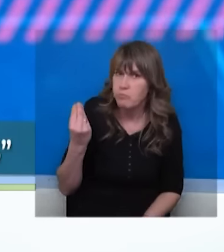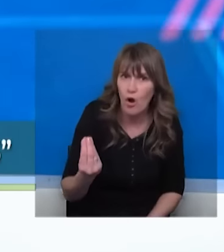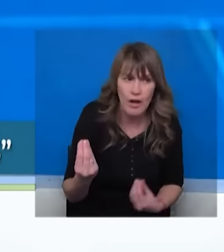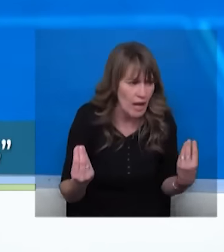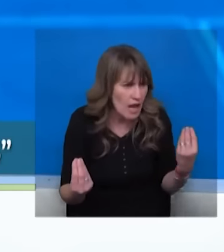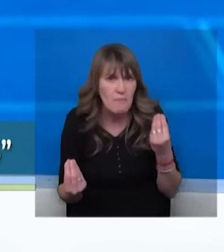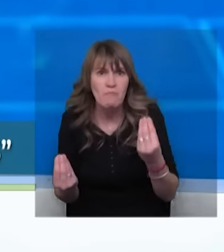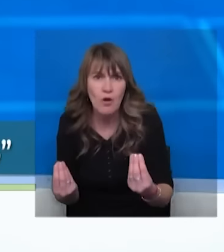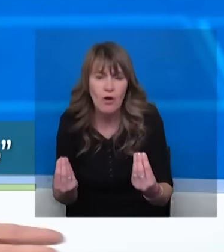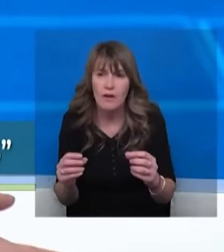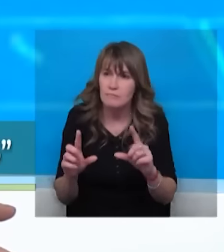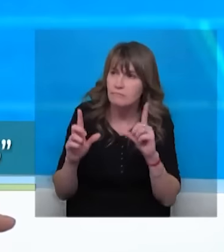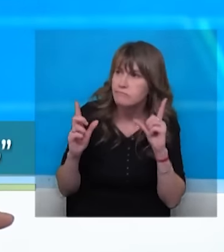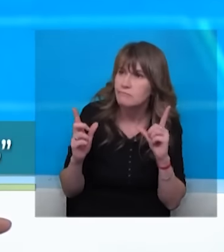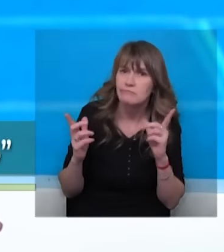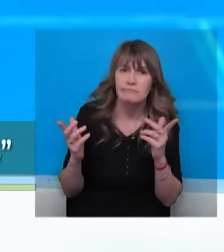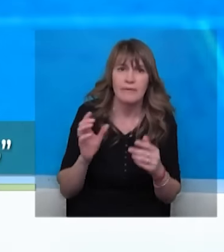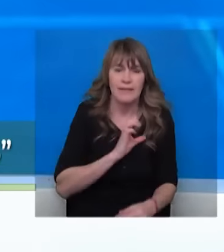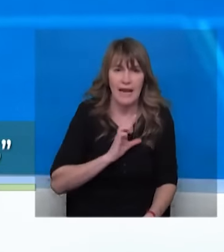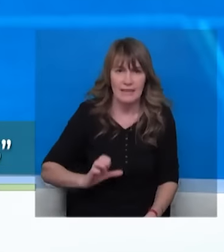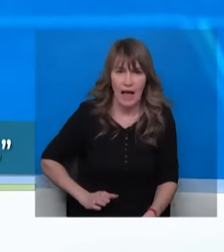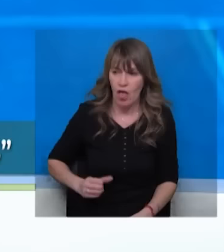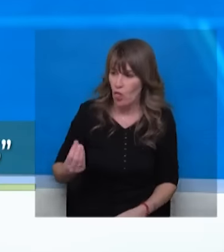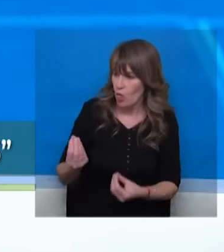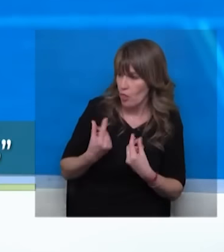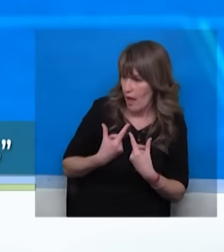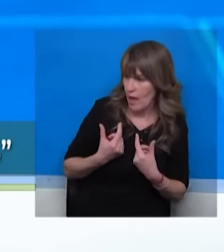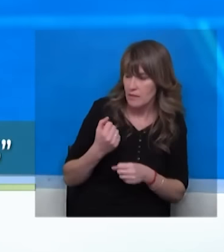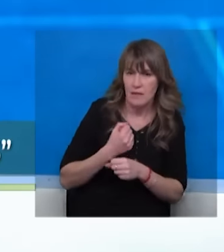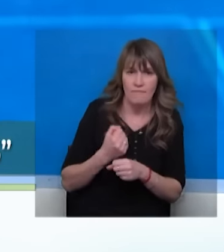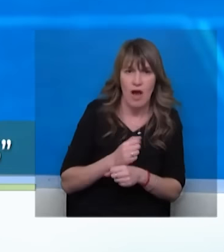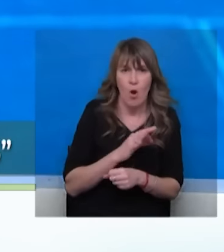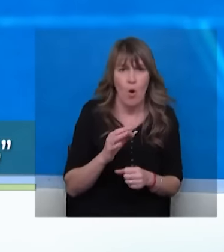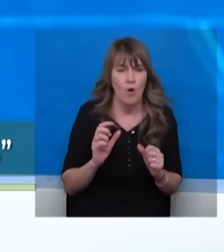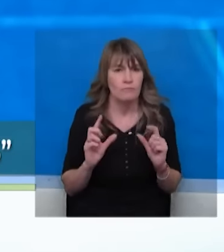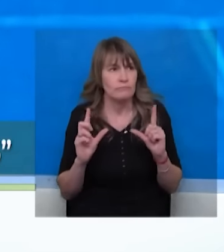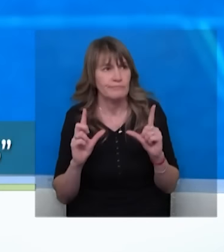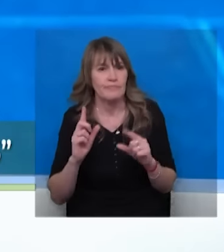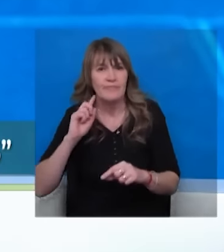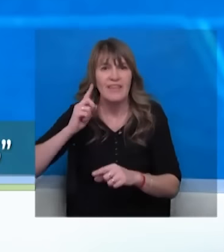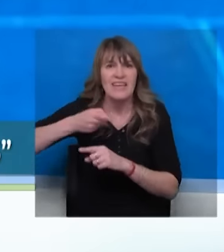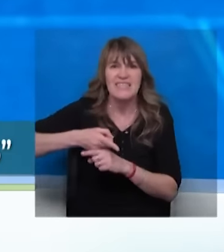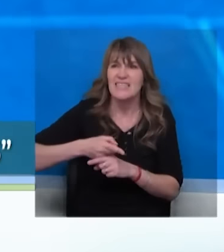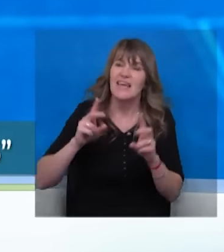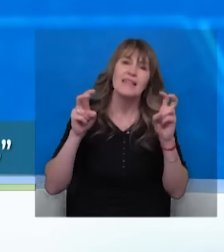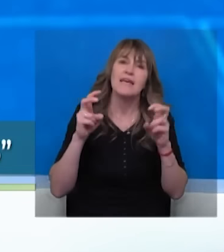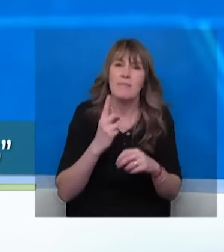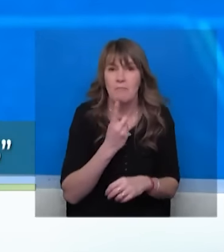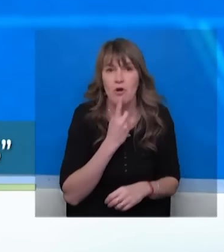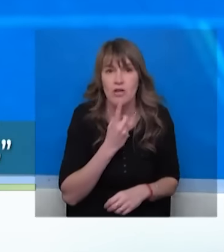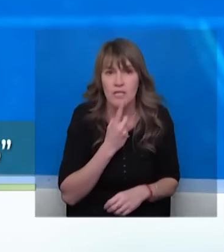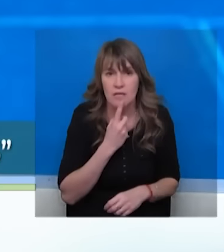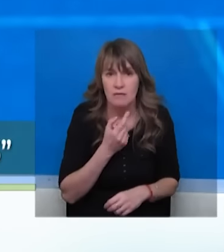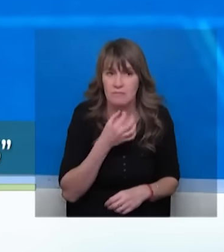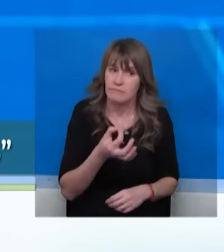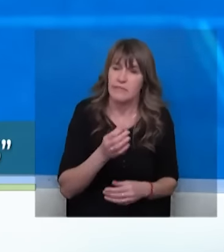posiciones de o de o del estado o de o bueno o de decisiones importantes políticas es un mensaje que la